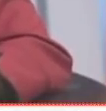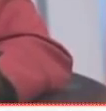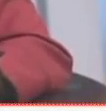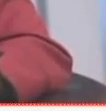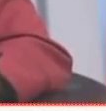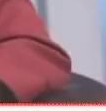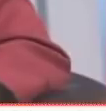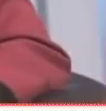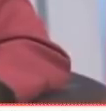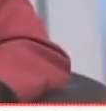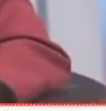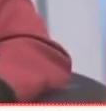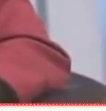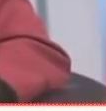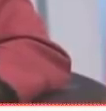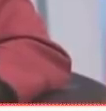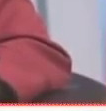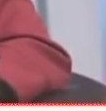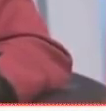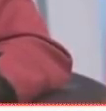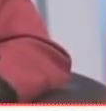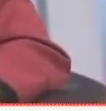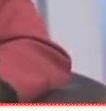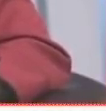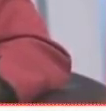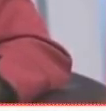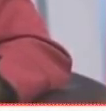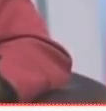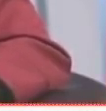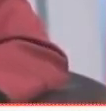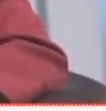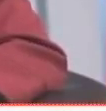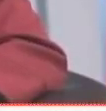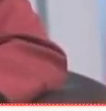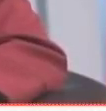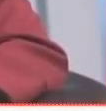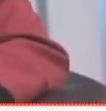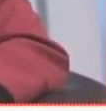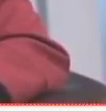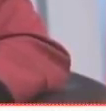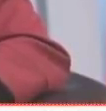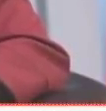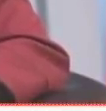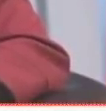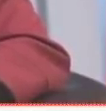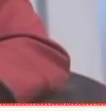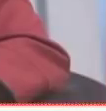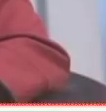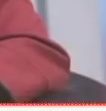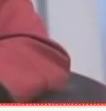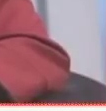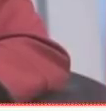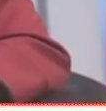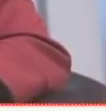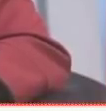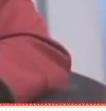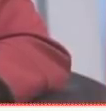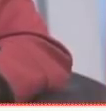la jefatura directa de la oposición venezolana, esta mañana en su cuenta Twitter decía, bueno,